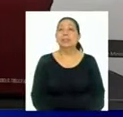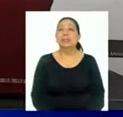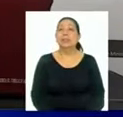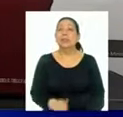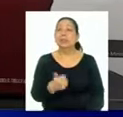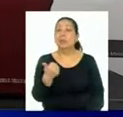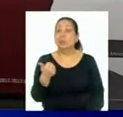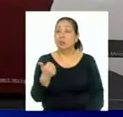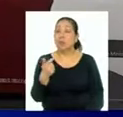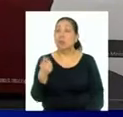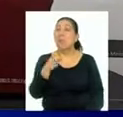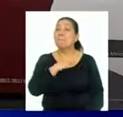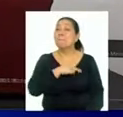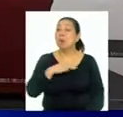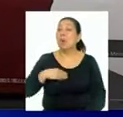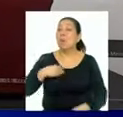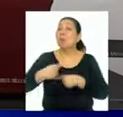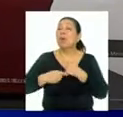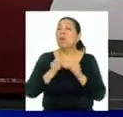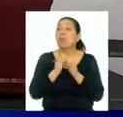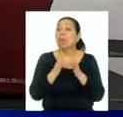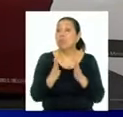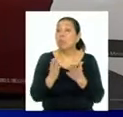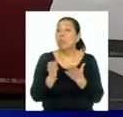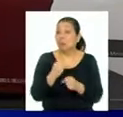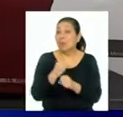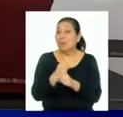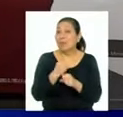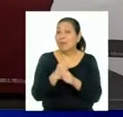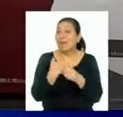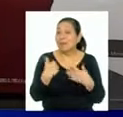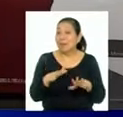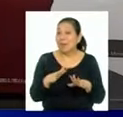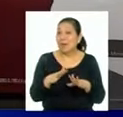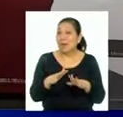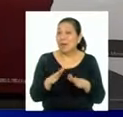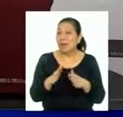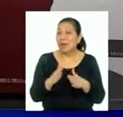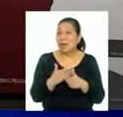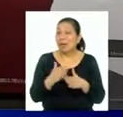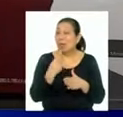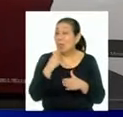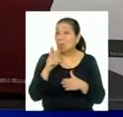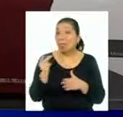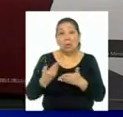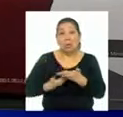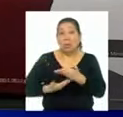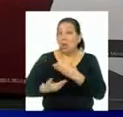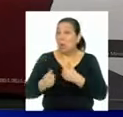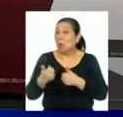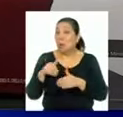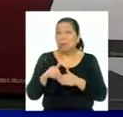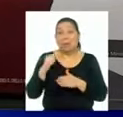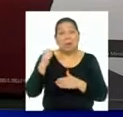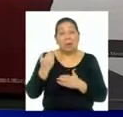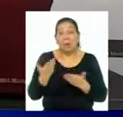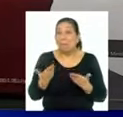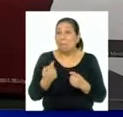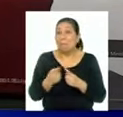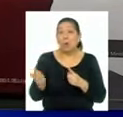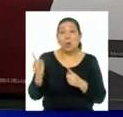su cartera en los próximos días va a tener mucho trabajo, porque ya una de las partes ha señalado que no va a reconocer como candidato ganador